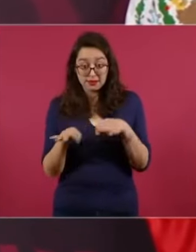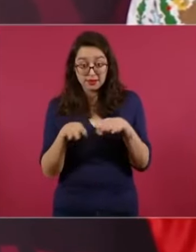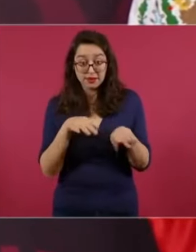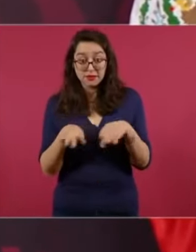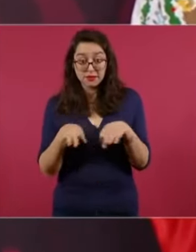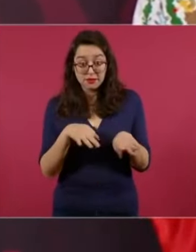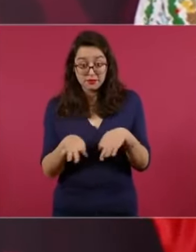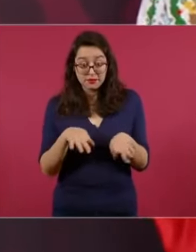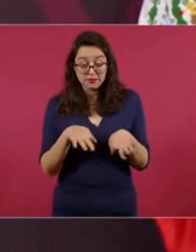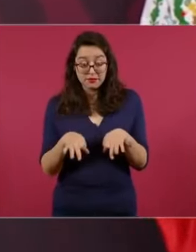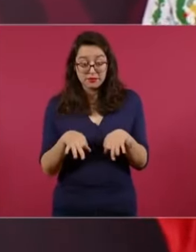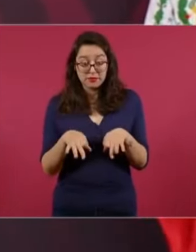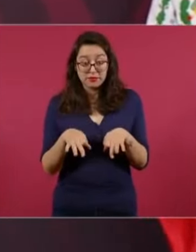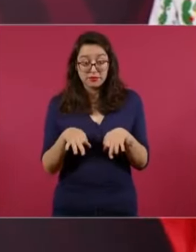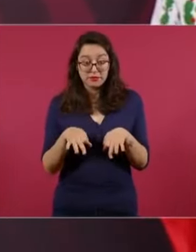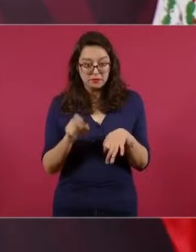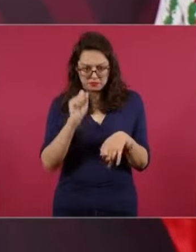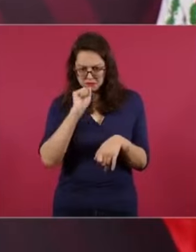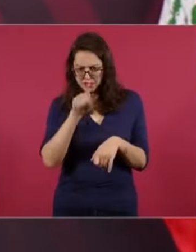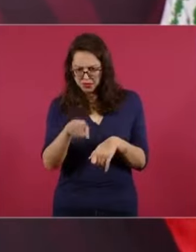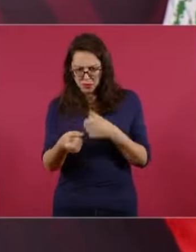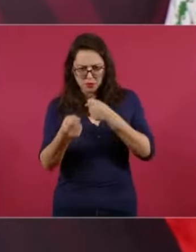como para ejercer el periodismo,